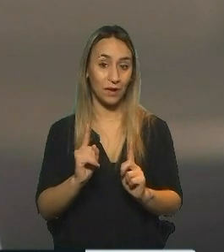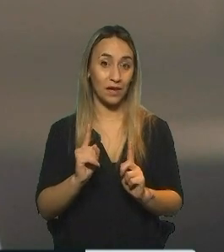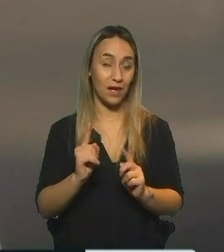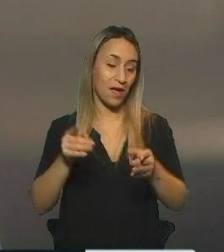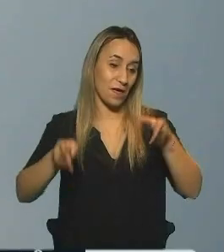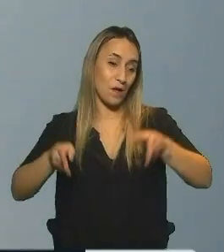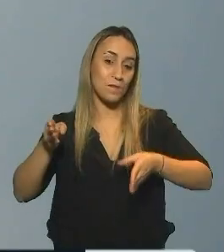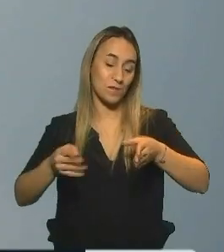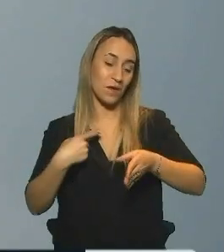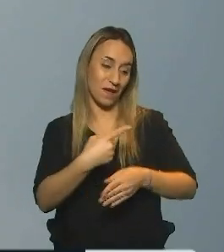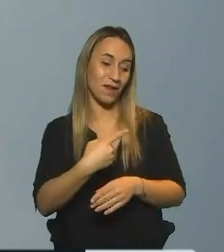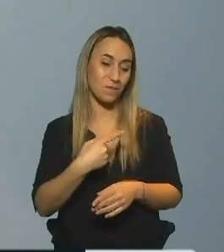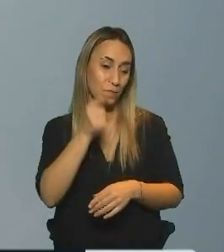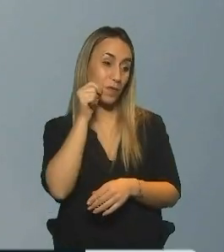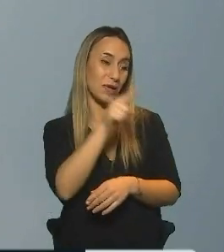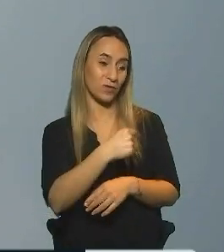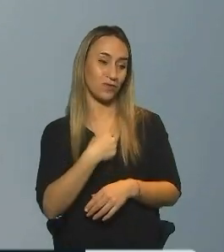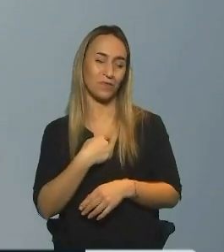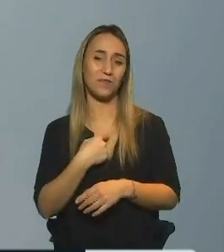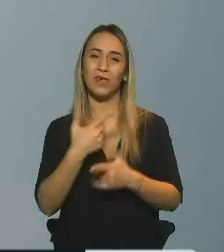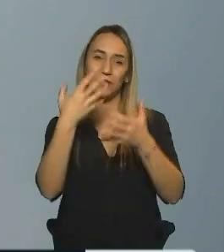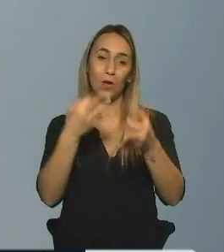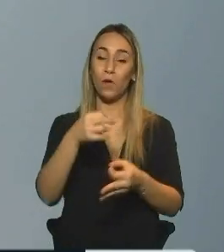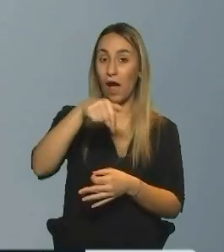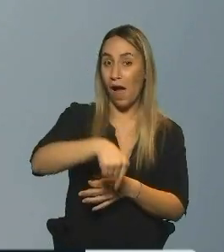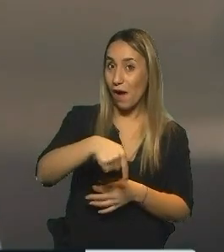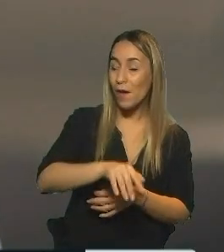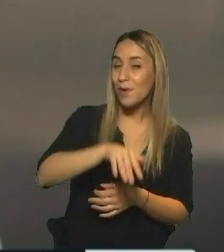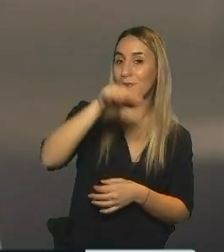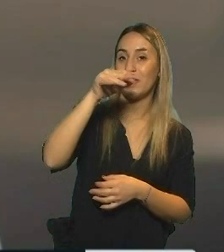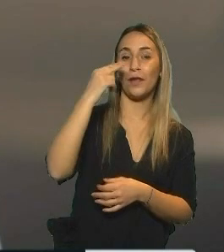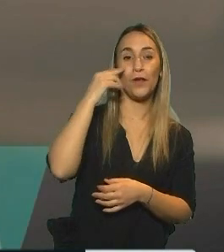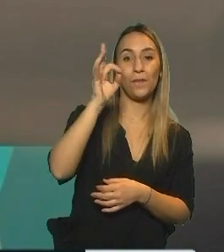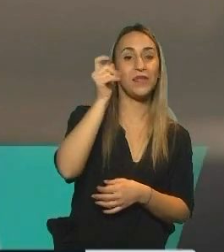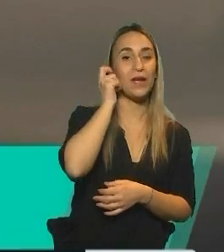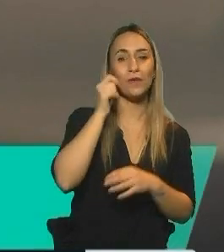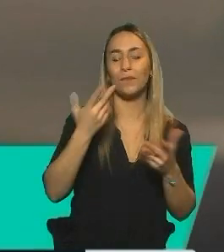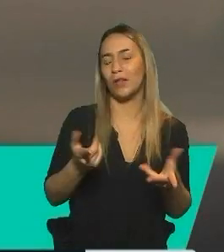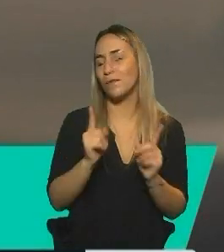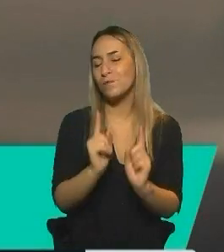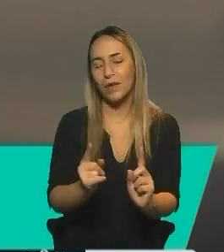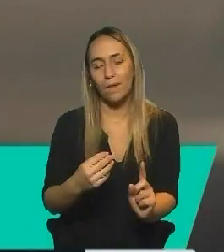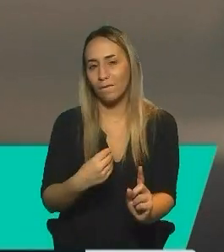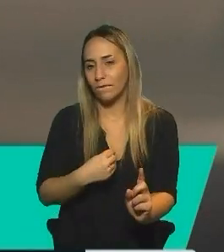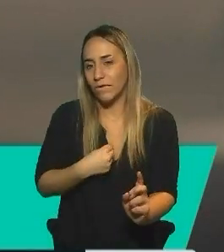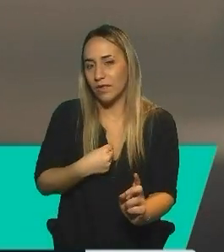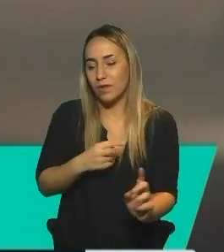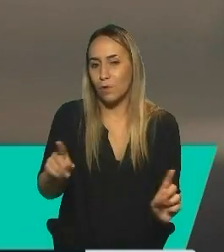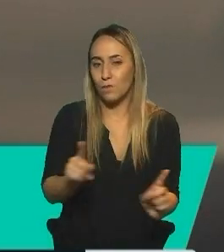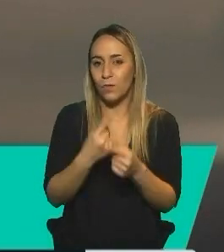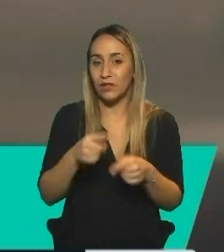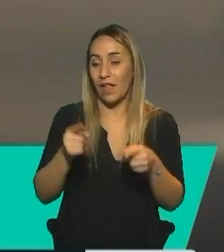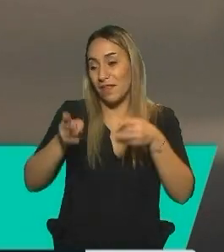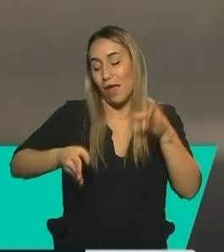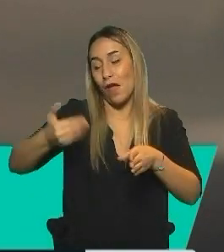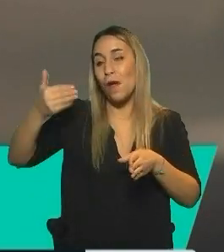de la misma generación y tendría 90 años como yo. Por eso la misma pasión musical de la